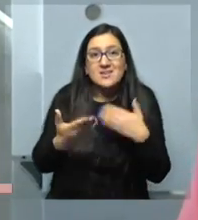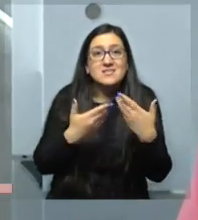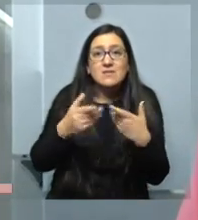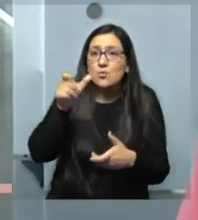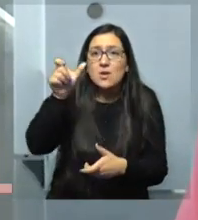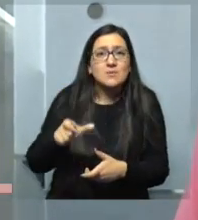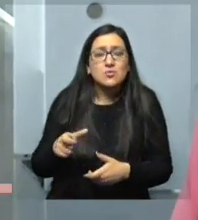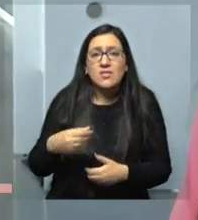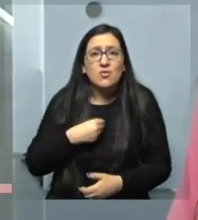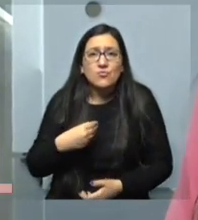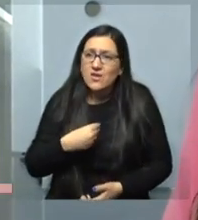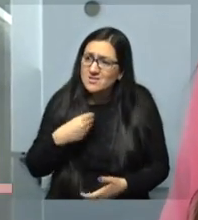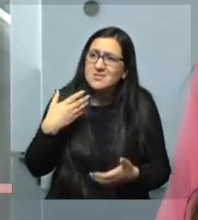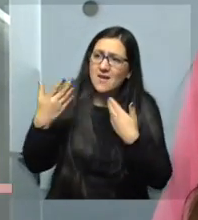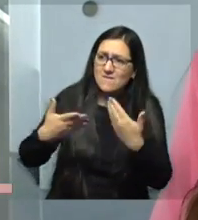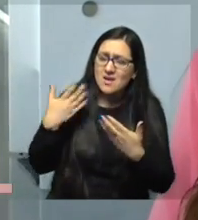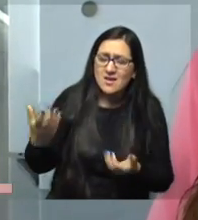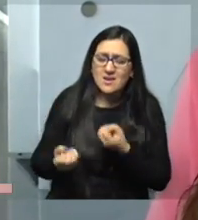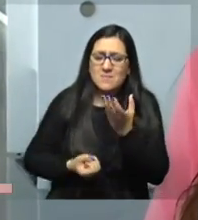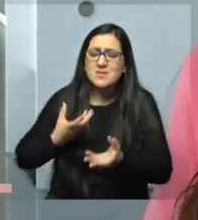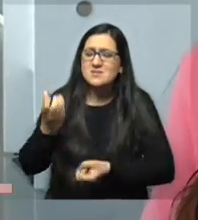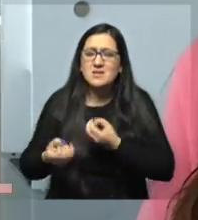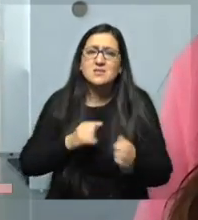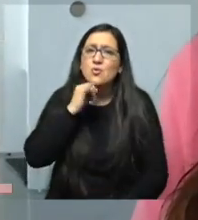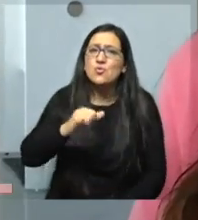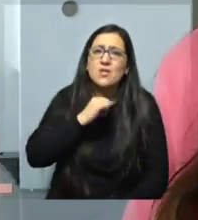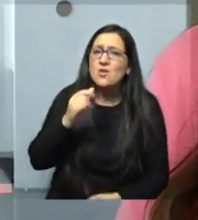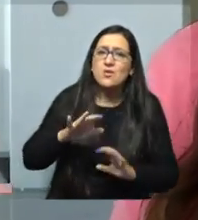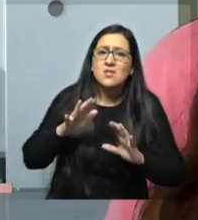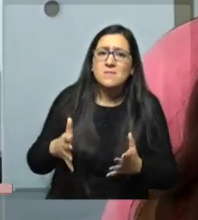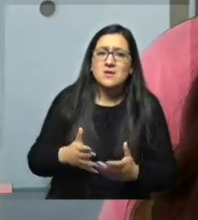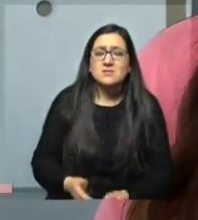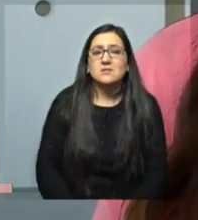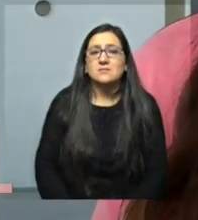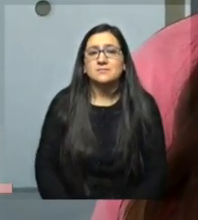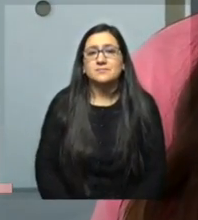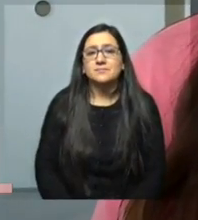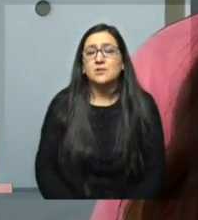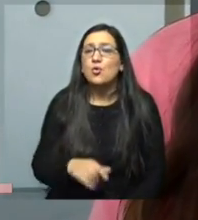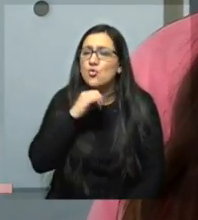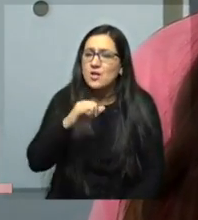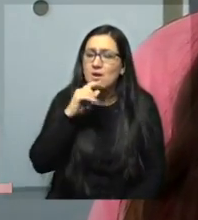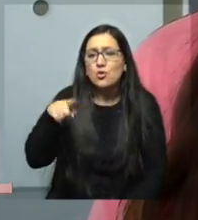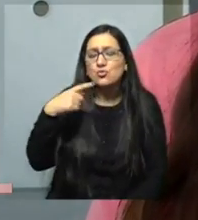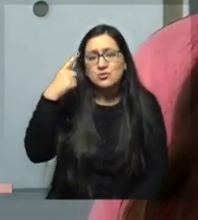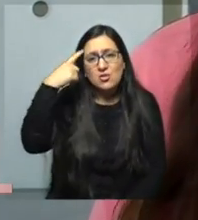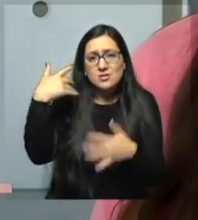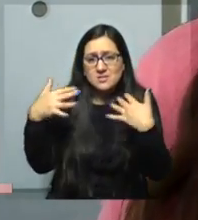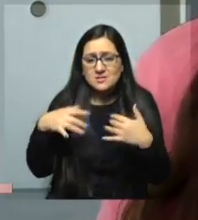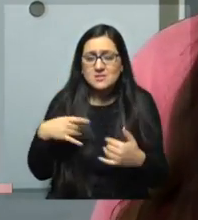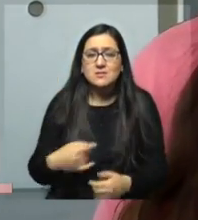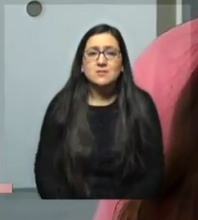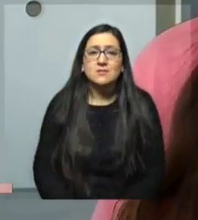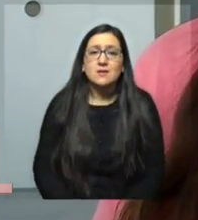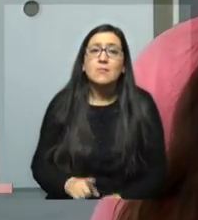el resultado del taller, hablar de lo que nos pasa, incluyendo a los demás, a todos los otros adolescentes y a nosotros, porque nosotros también tenemos